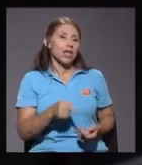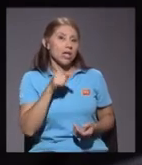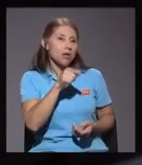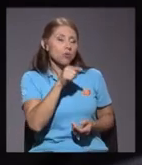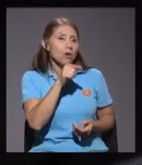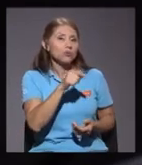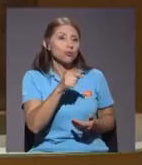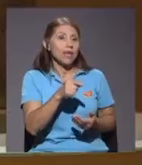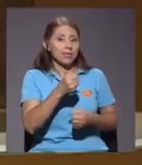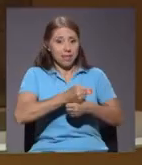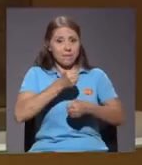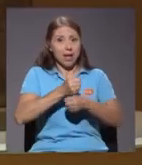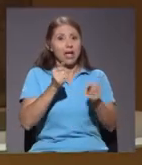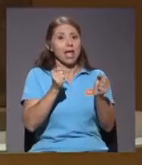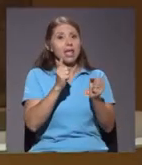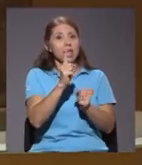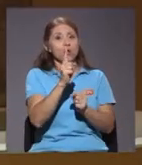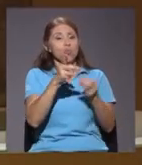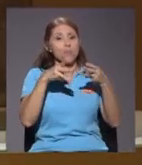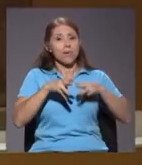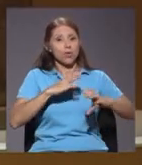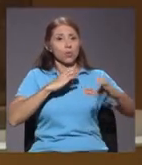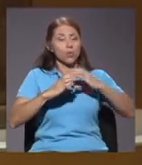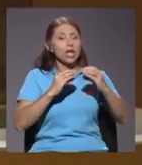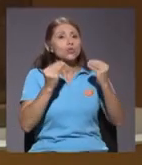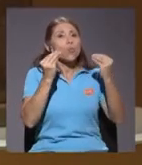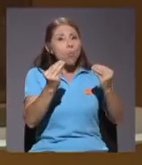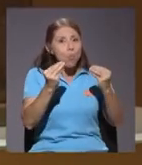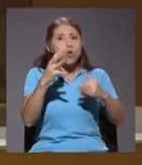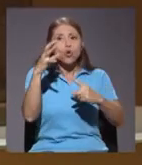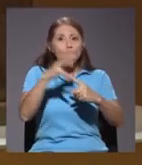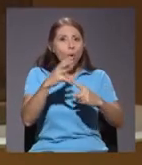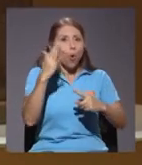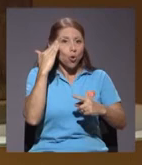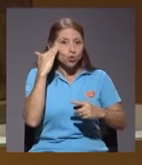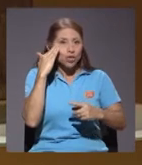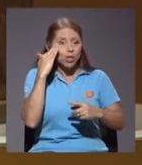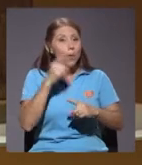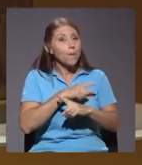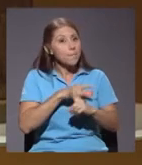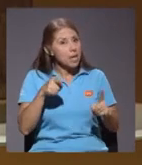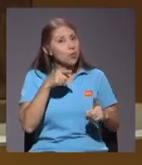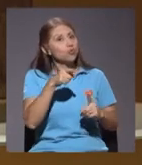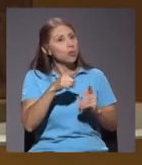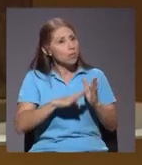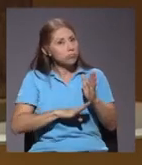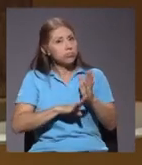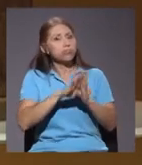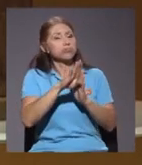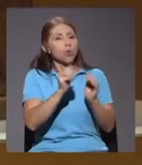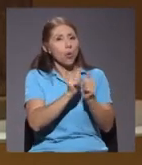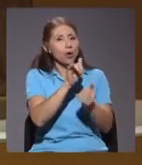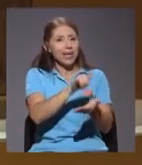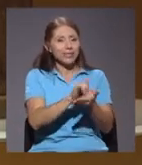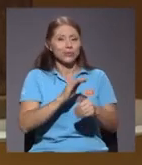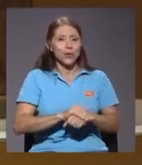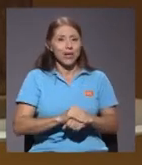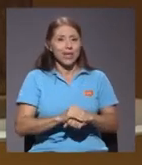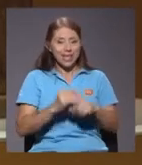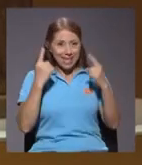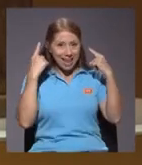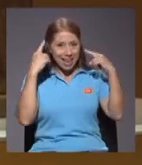medio muy conocido pero me parece que ha crecido con eso y el éxito de ese nuevo modelo